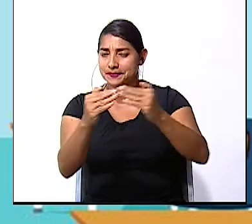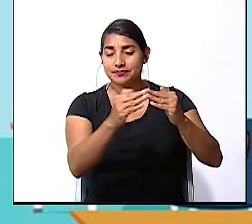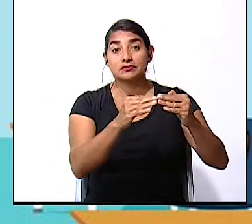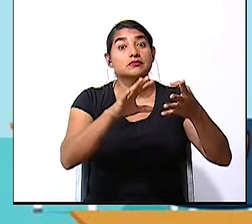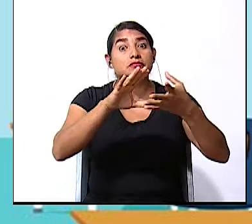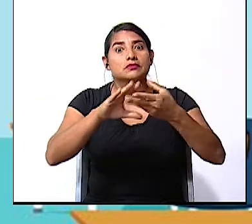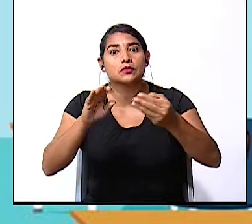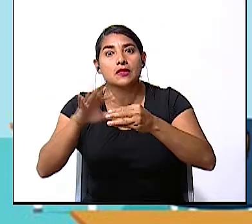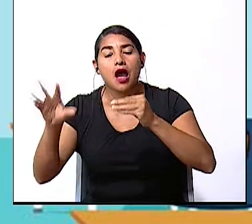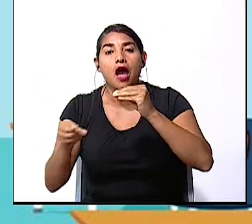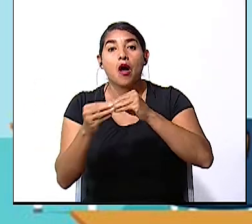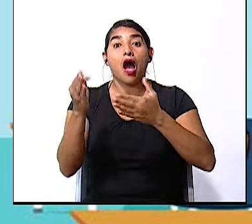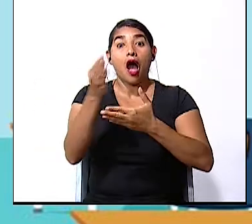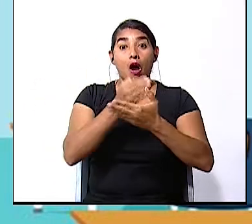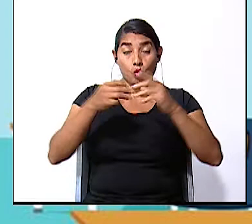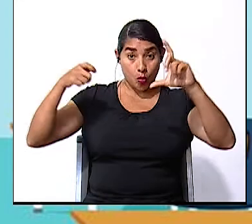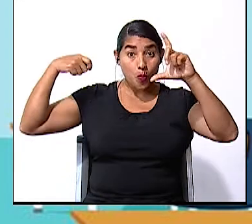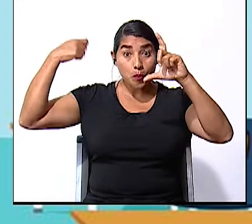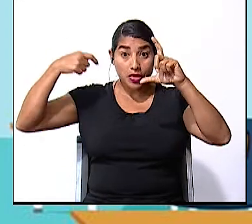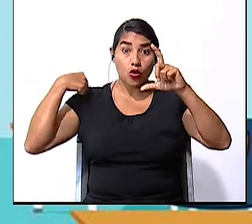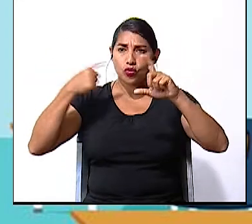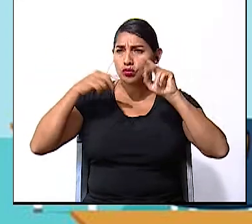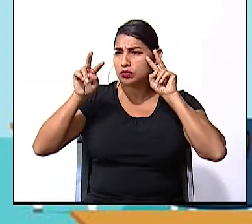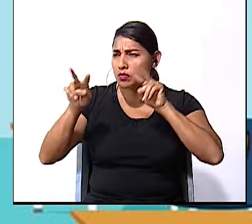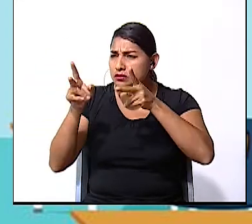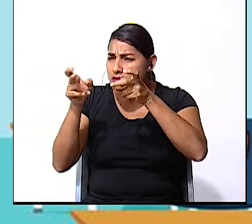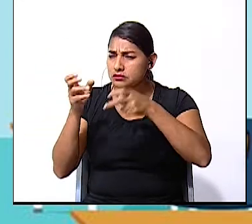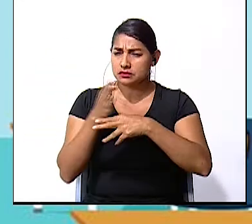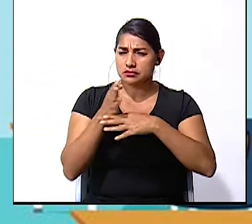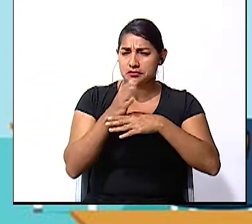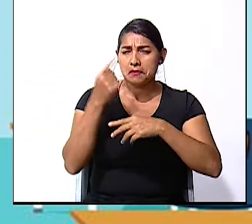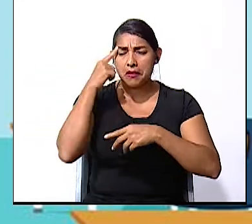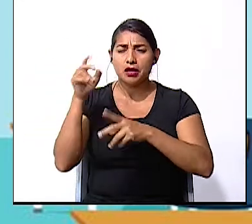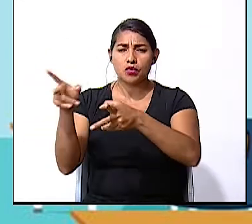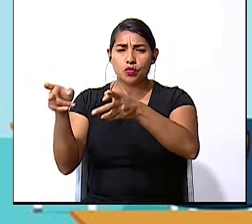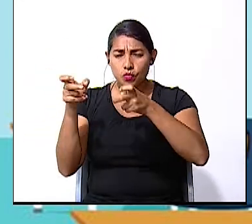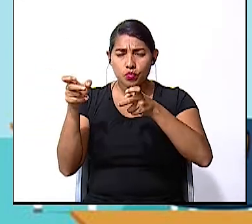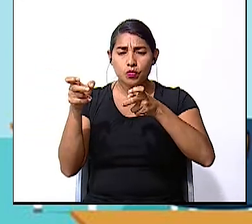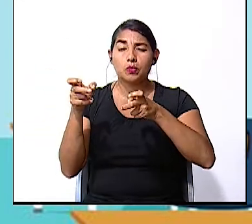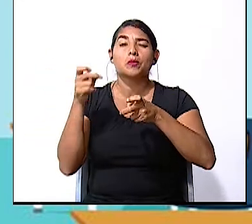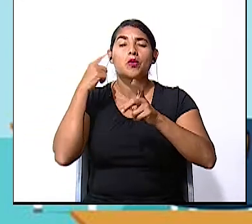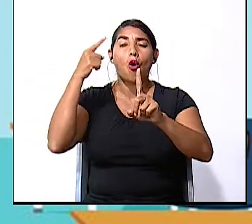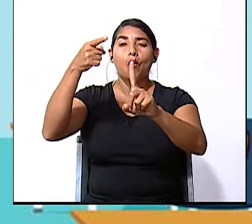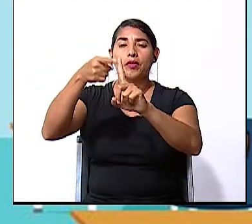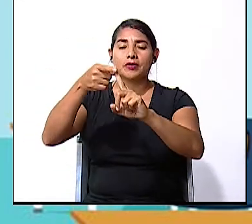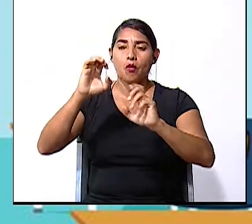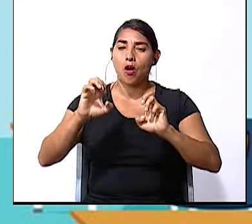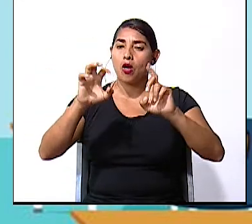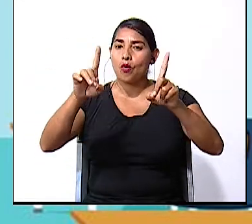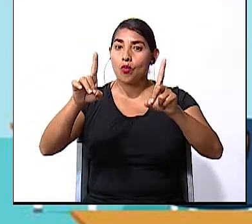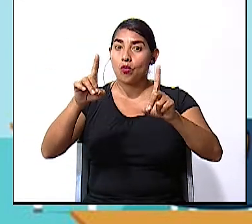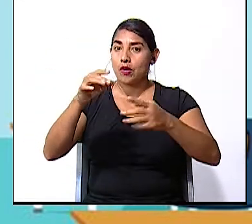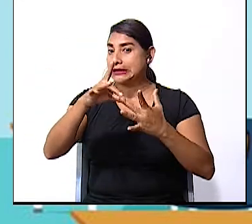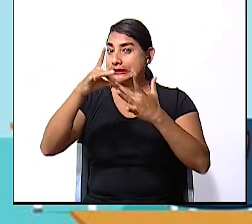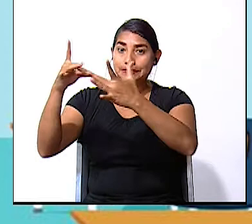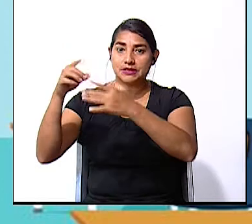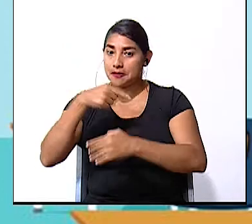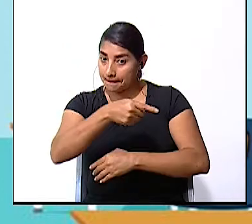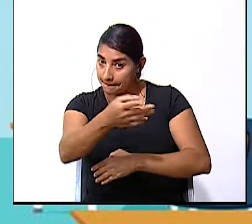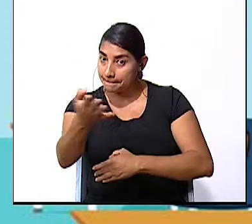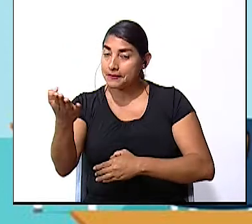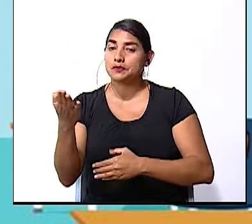contarles que algunos de los videos que vamos a observar el día de hoy fueron tomados de internet con fines educativos